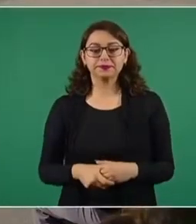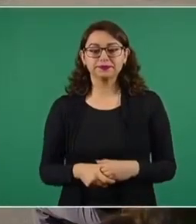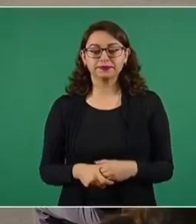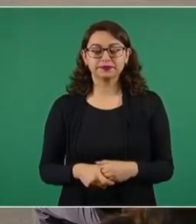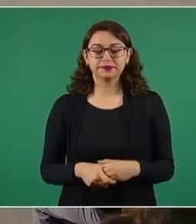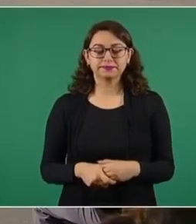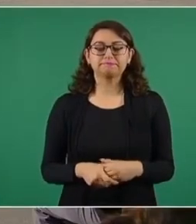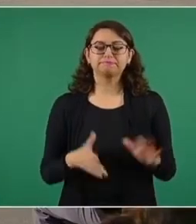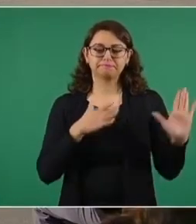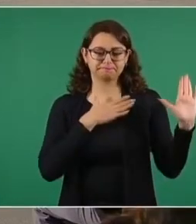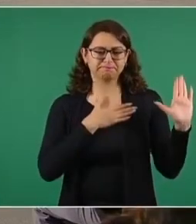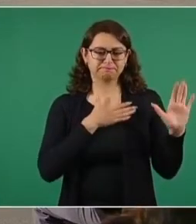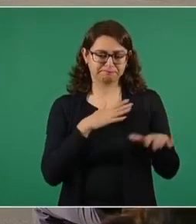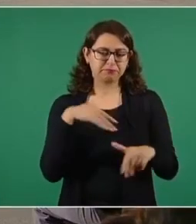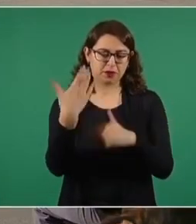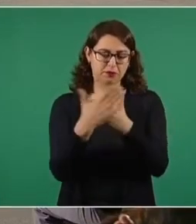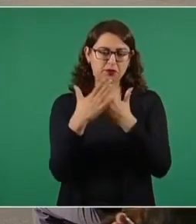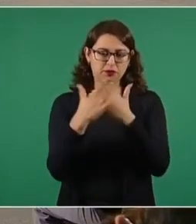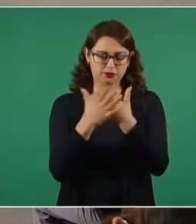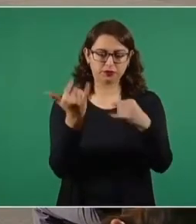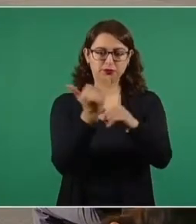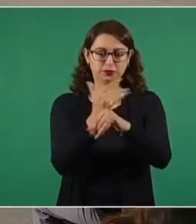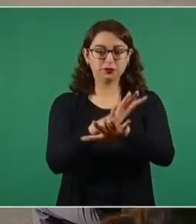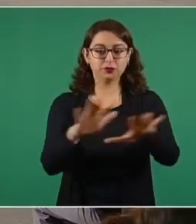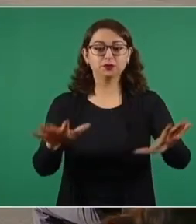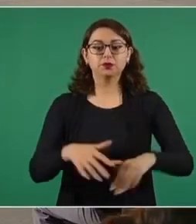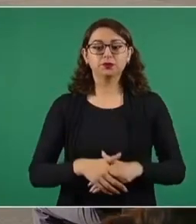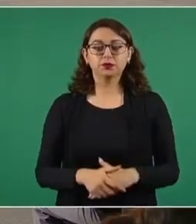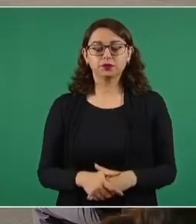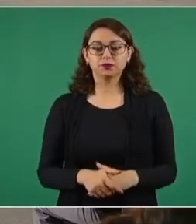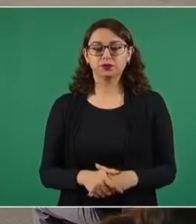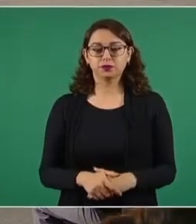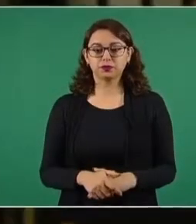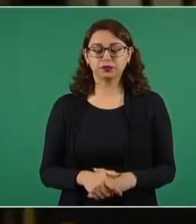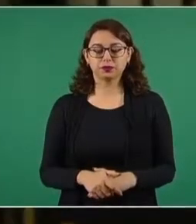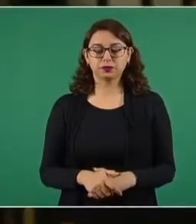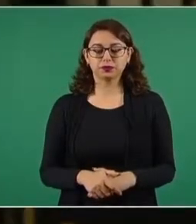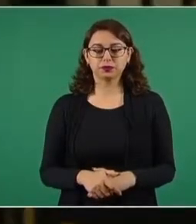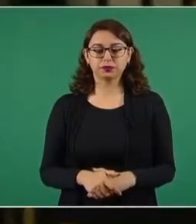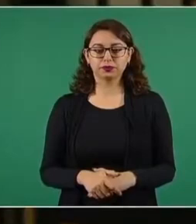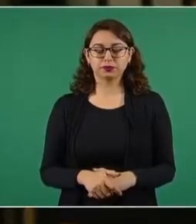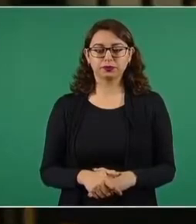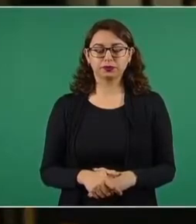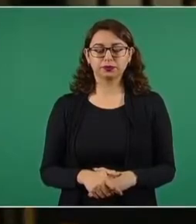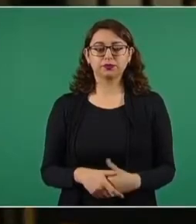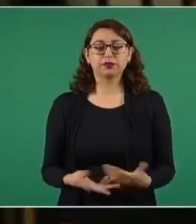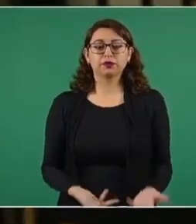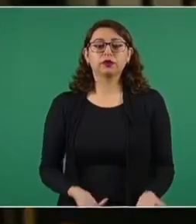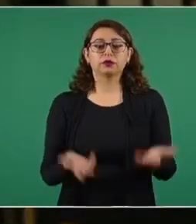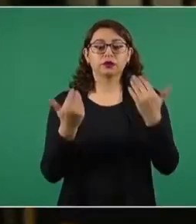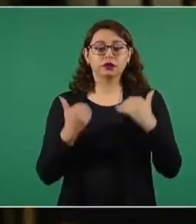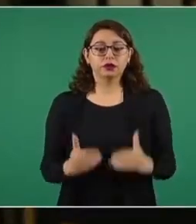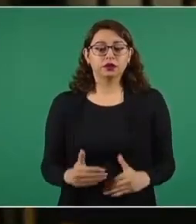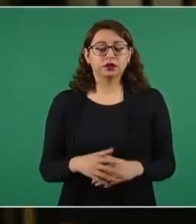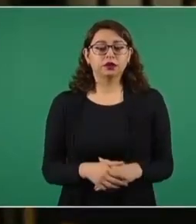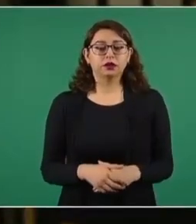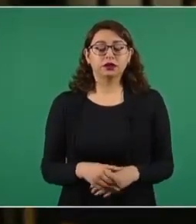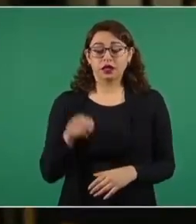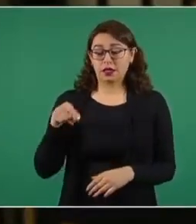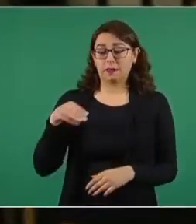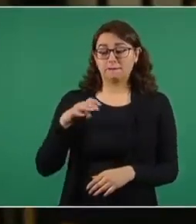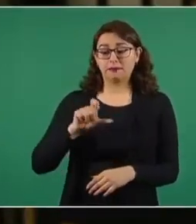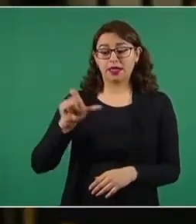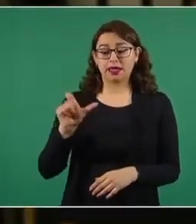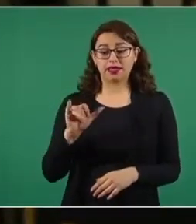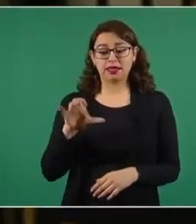y me comprometo a eso. Y sobre el litigio que mantienen las organizaciones de sindicatos de trabajadores de Mexicana